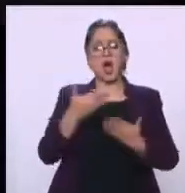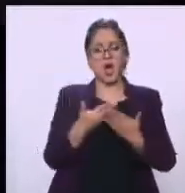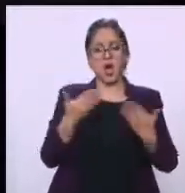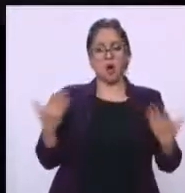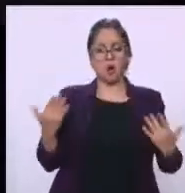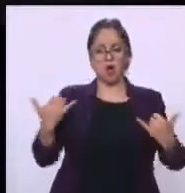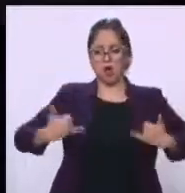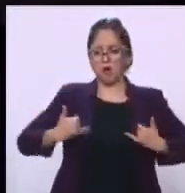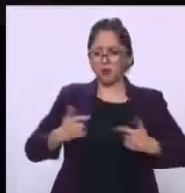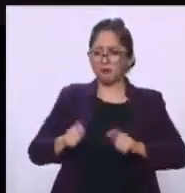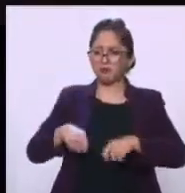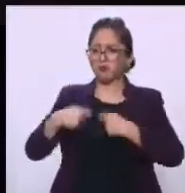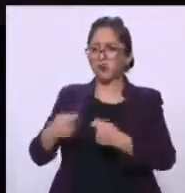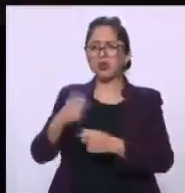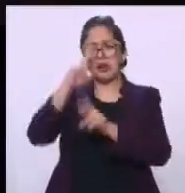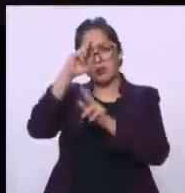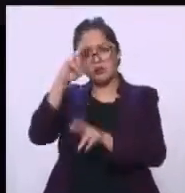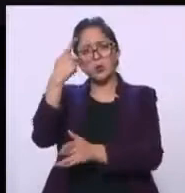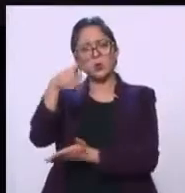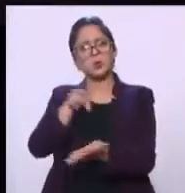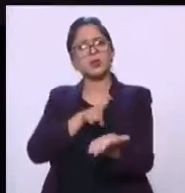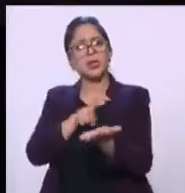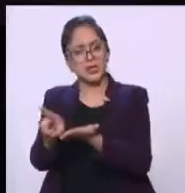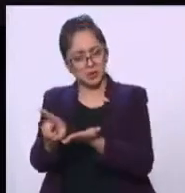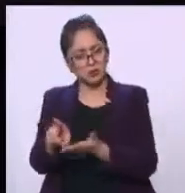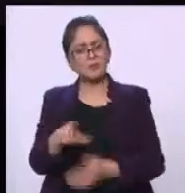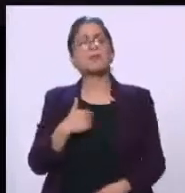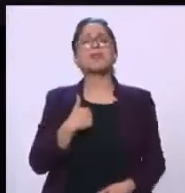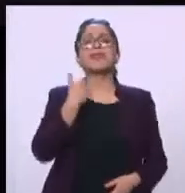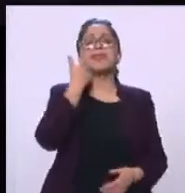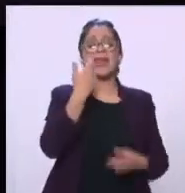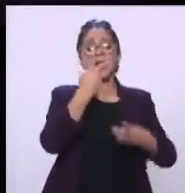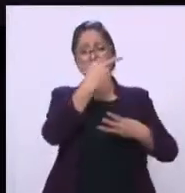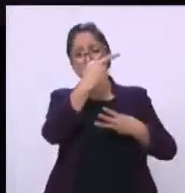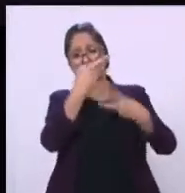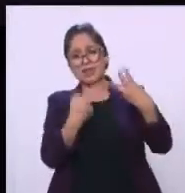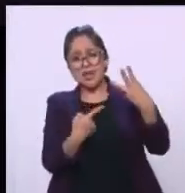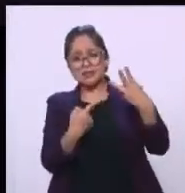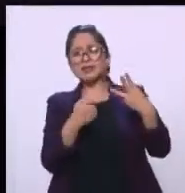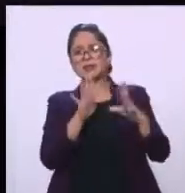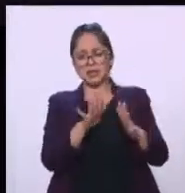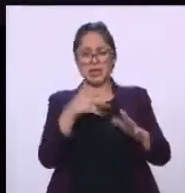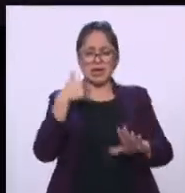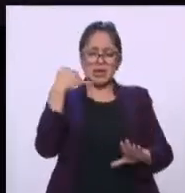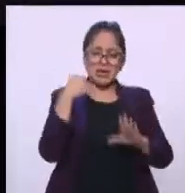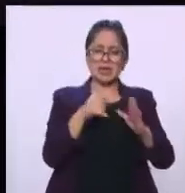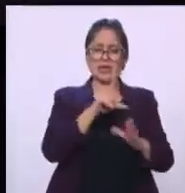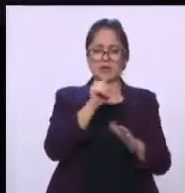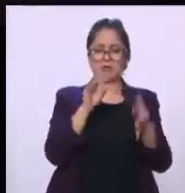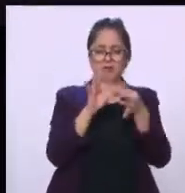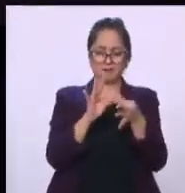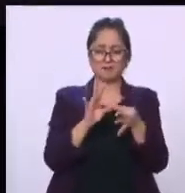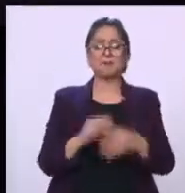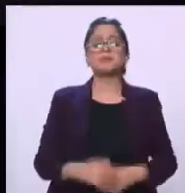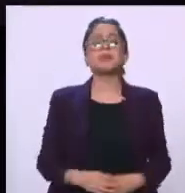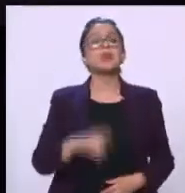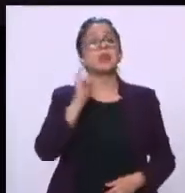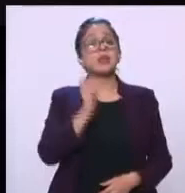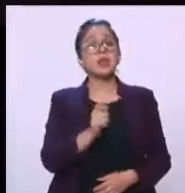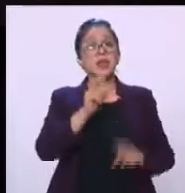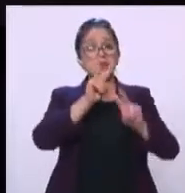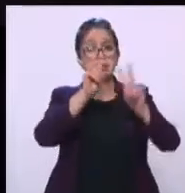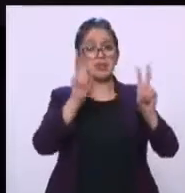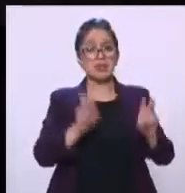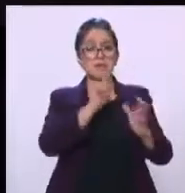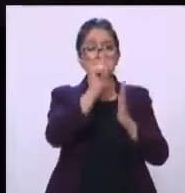a mí me gustaría hablar sobre 3 vertientes importantes, ahorita la profundizo. Sí. El tema de las modificaciones legales, que son